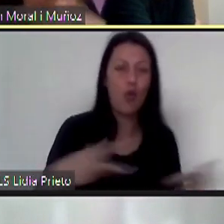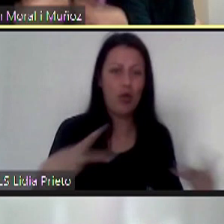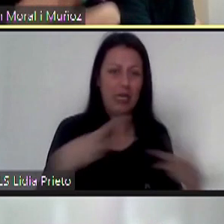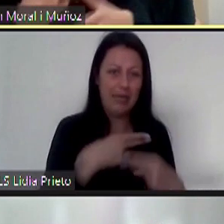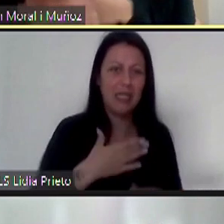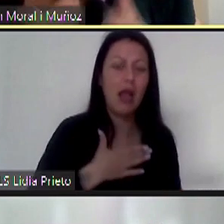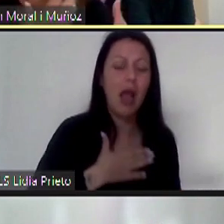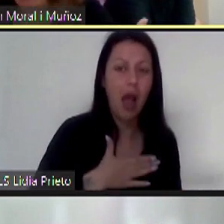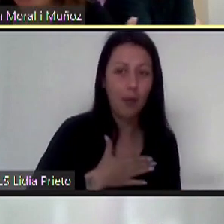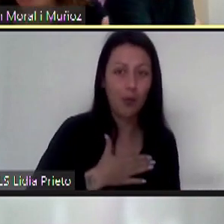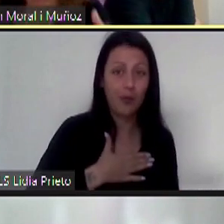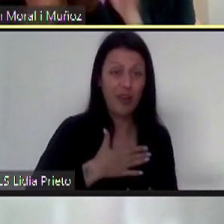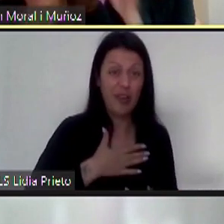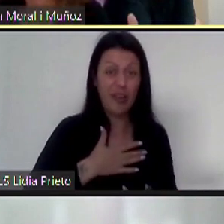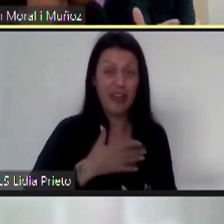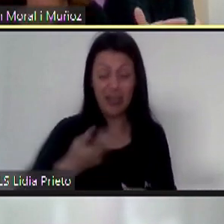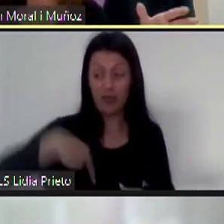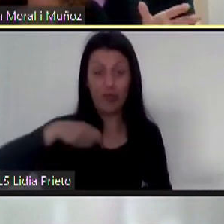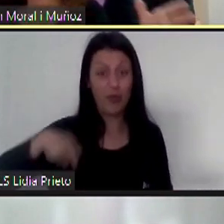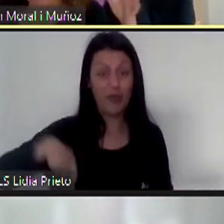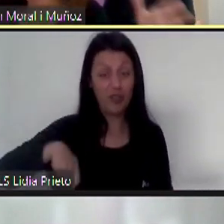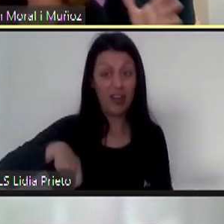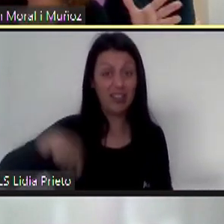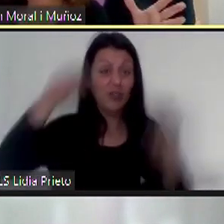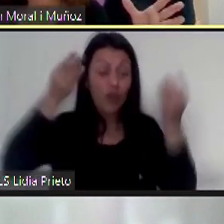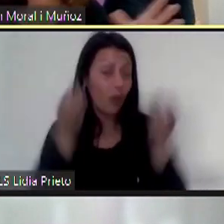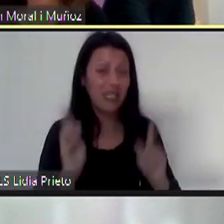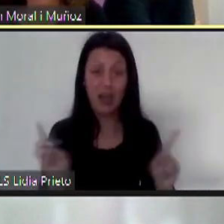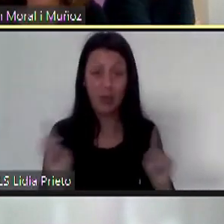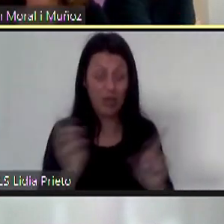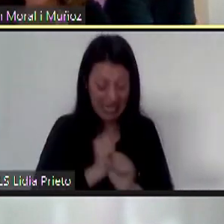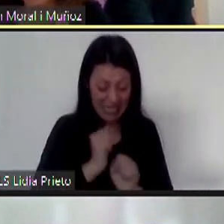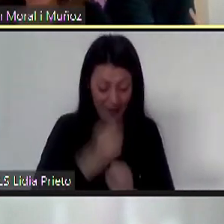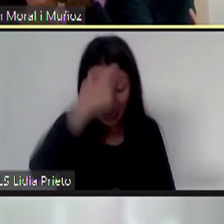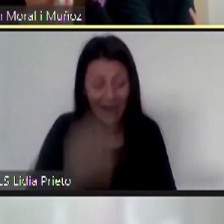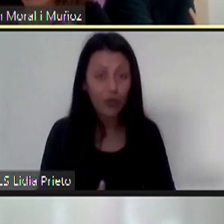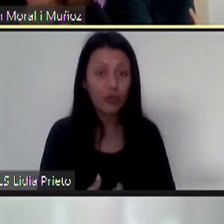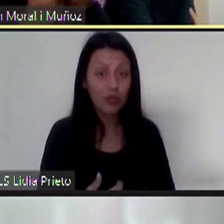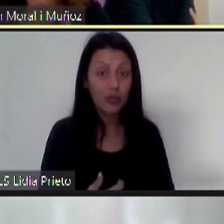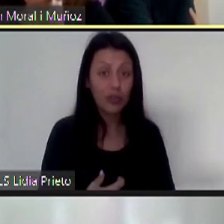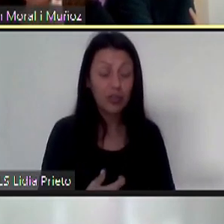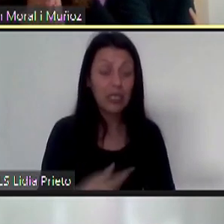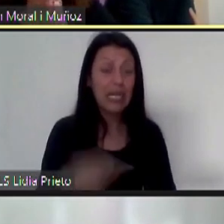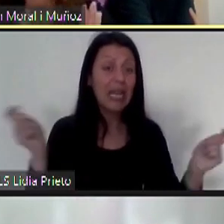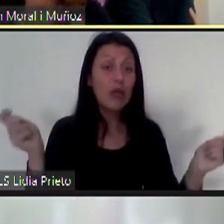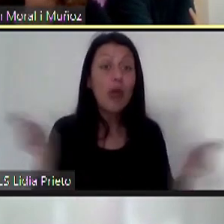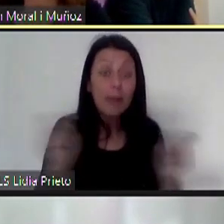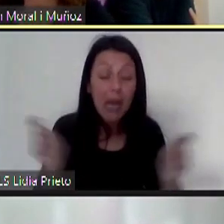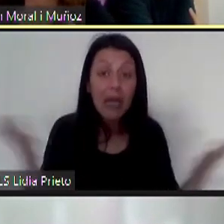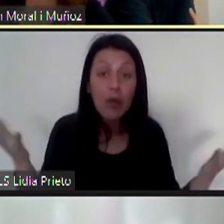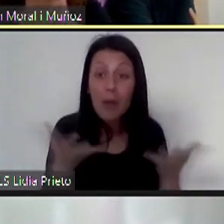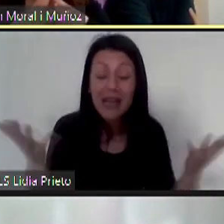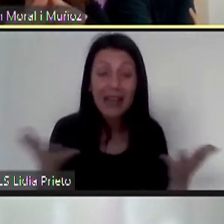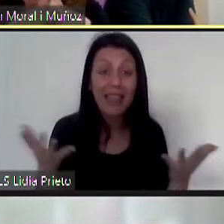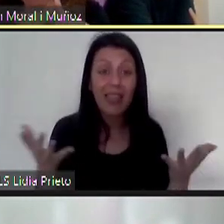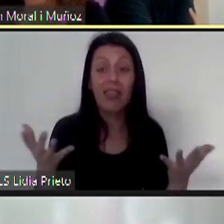nuestro de la vorágine nosotros no nos paramos a pensar, a trabajarnos. Entonces, en una emergencia, lo único es eso, que